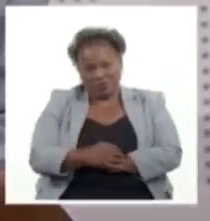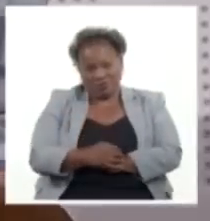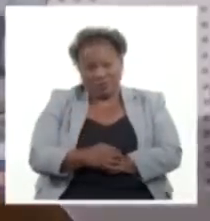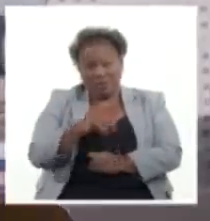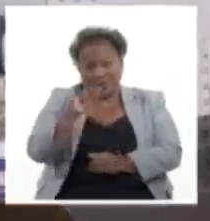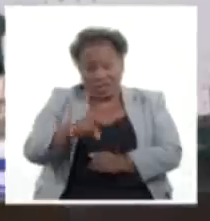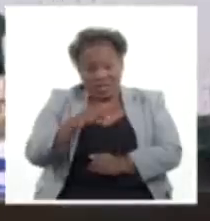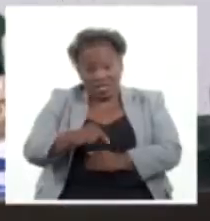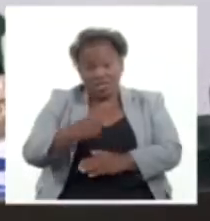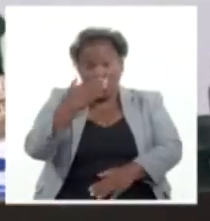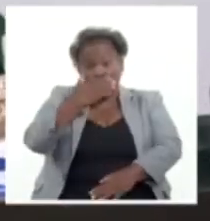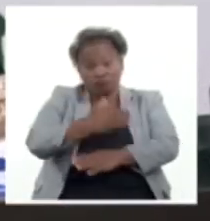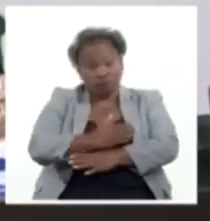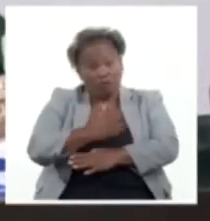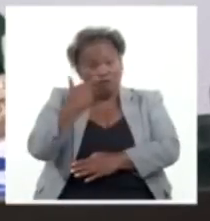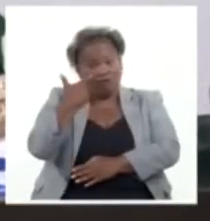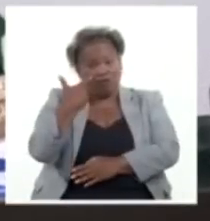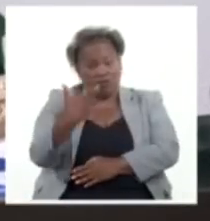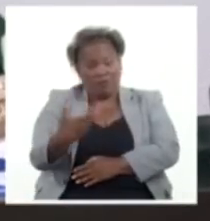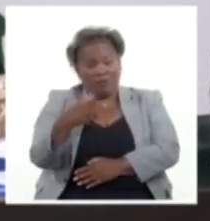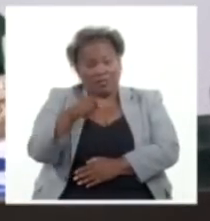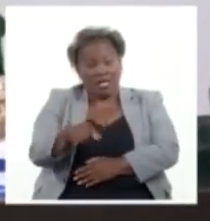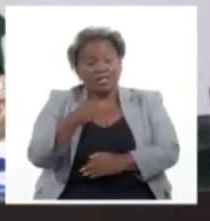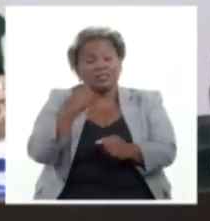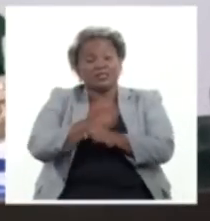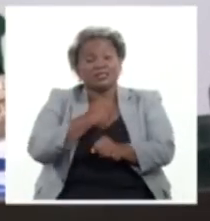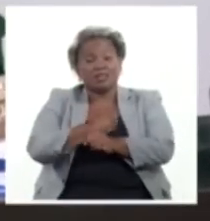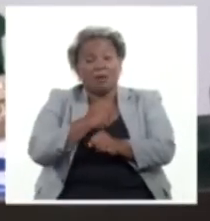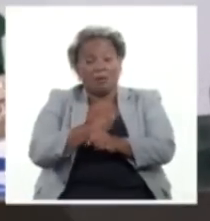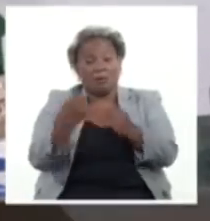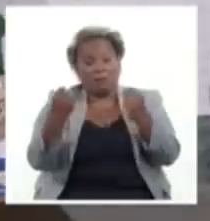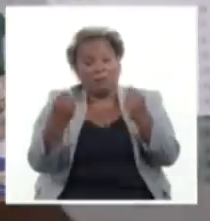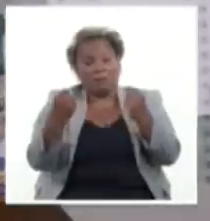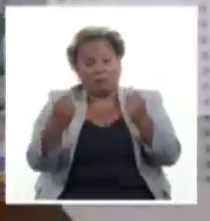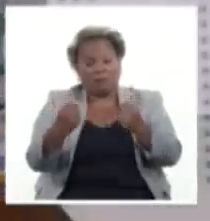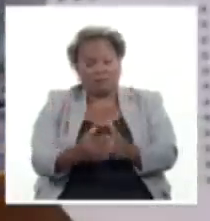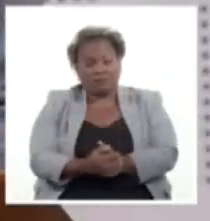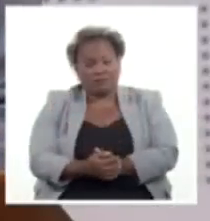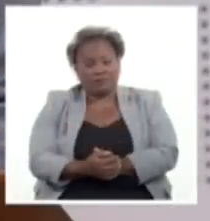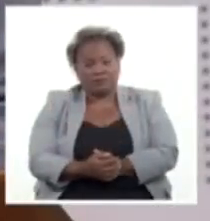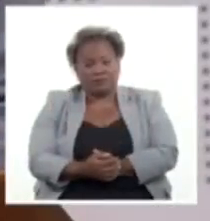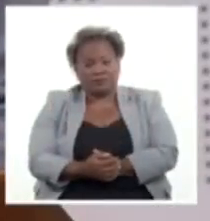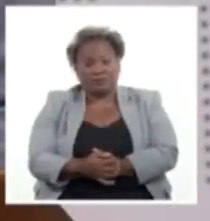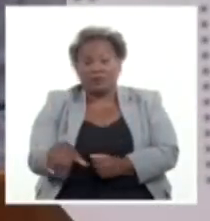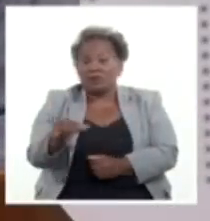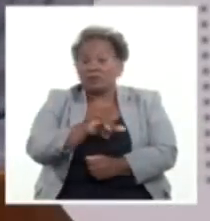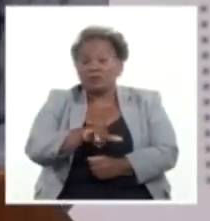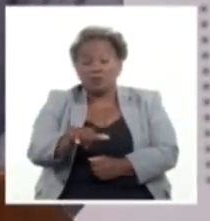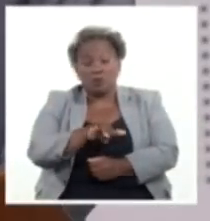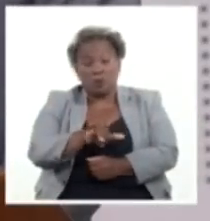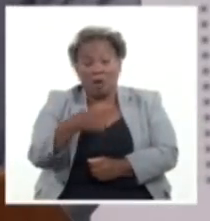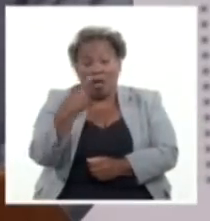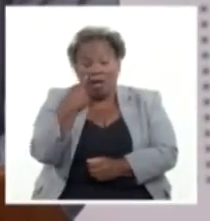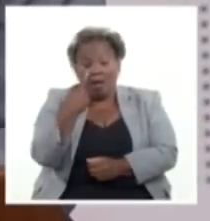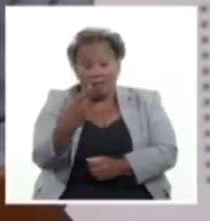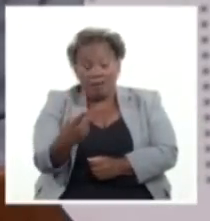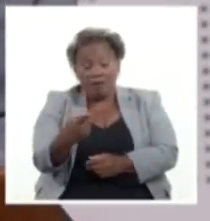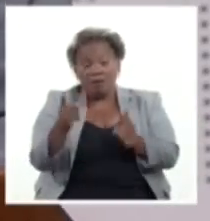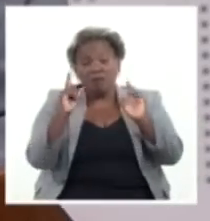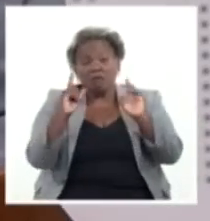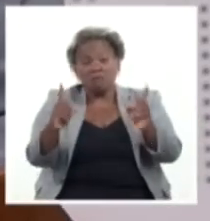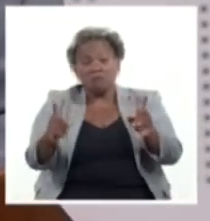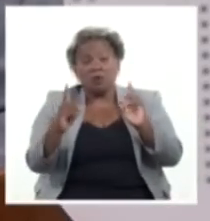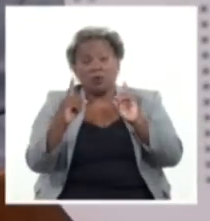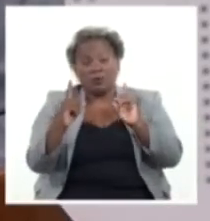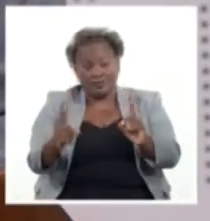el obstáculo fundamental para el desempeño de nuestra economía. También es evidente la abierta política de